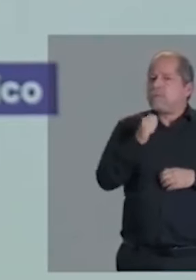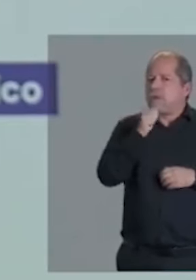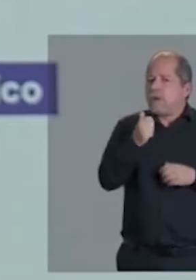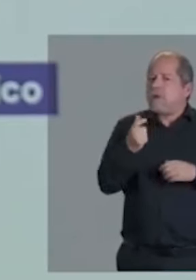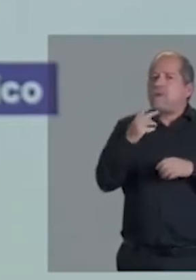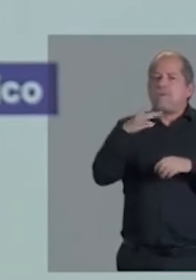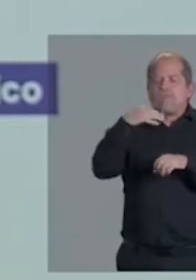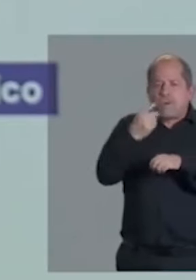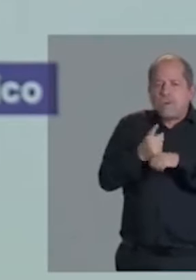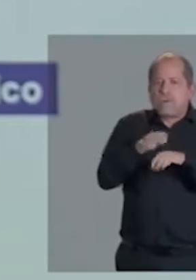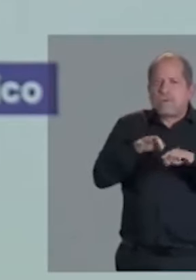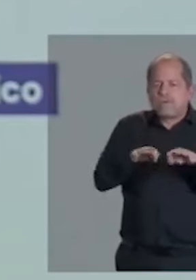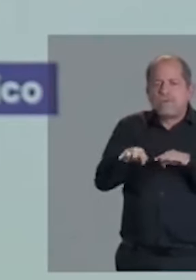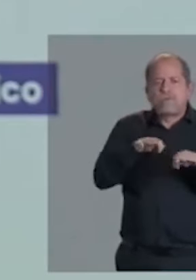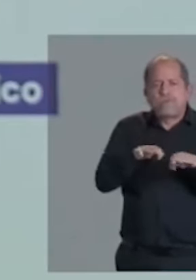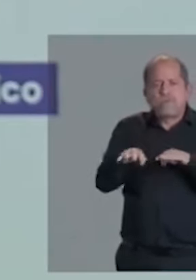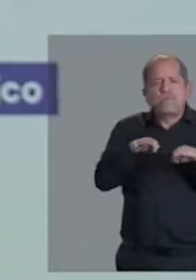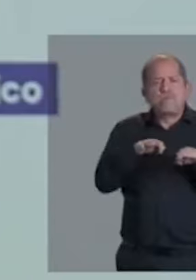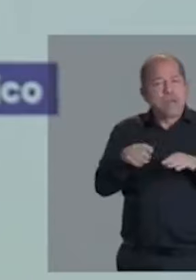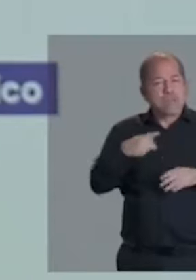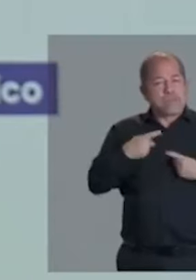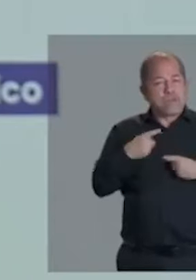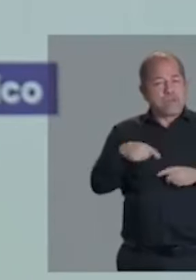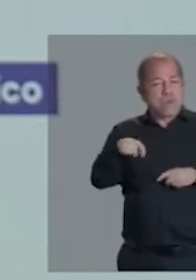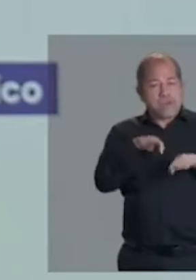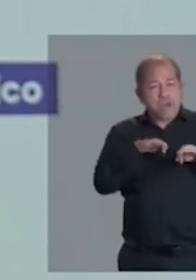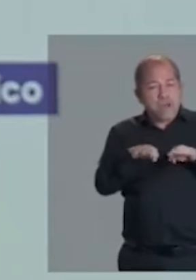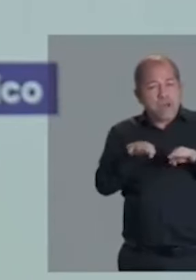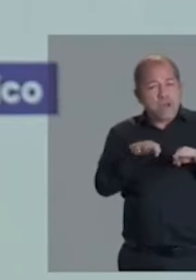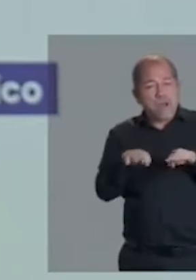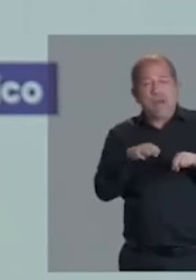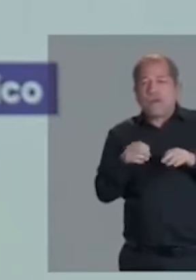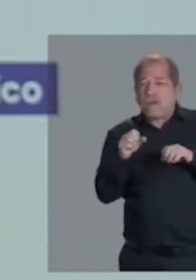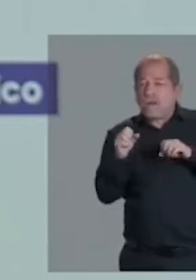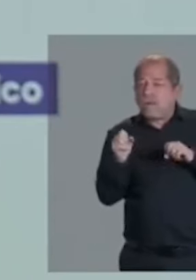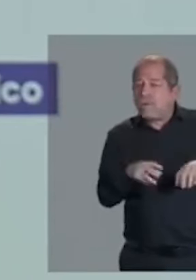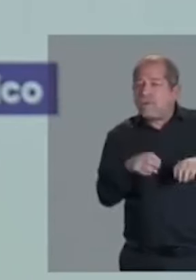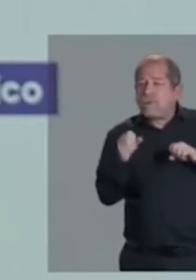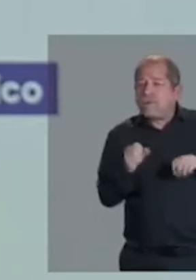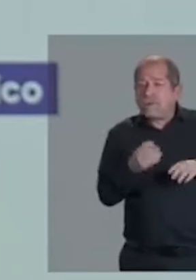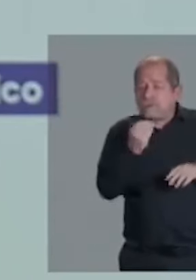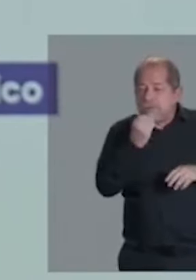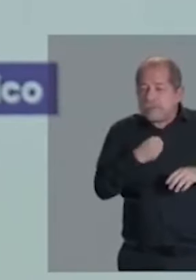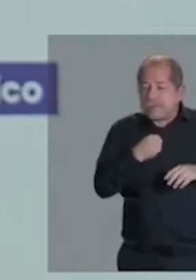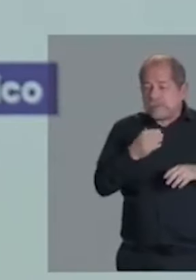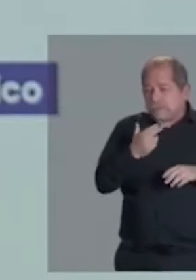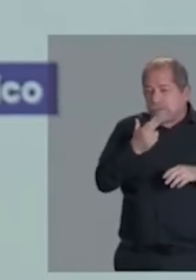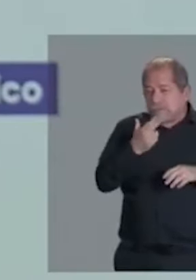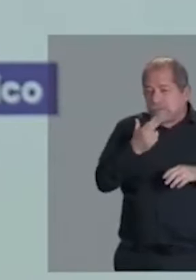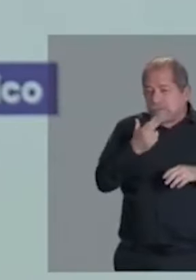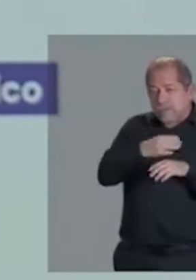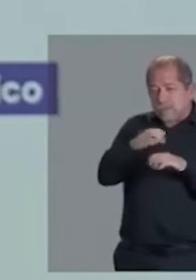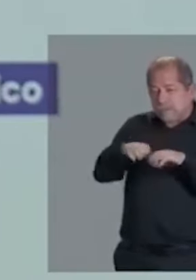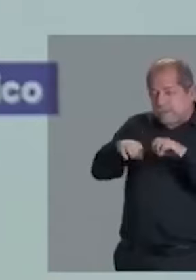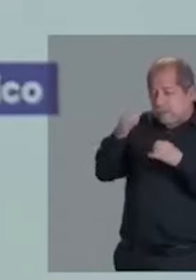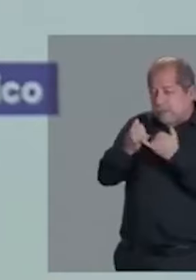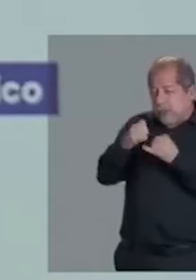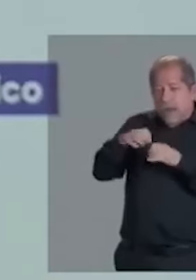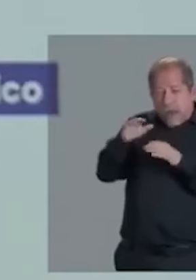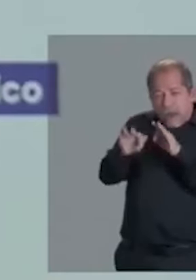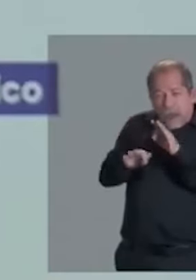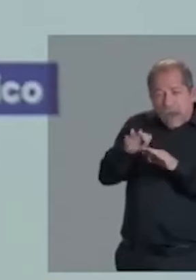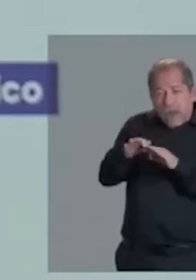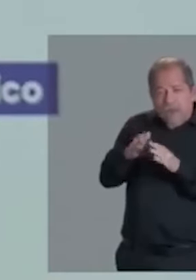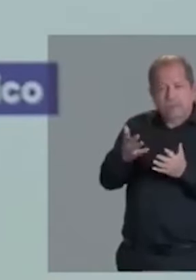personas que abandonan el mercado laboral para realizar tareas de cuidado son mujeres. Pero además, te cuento que estamos planteando una jornada